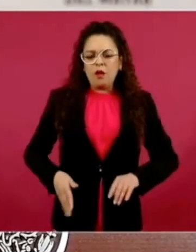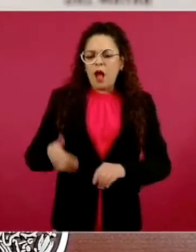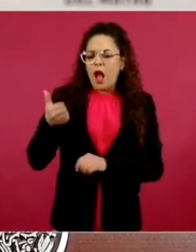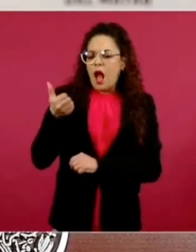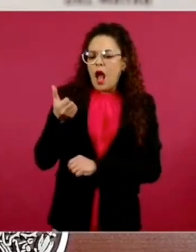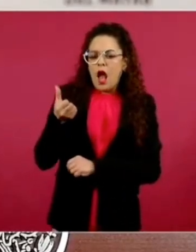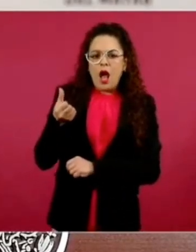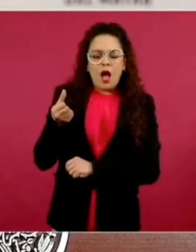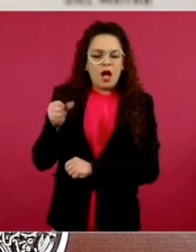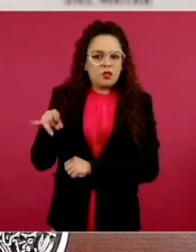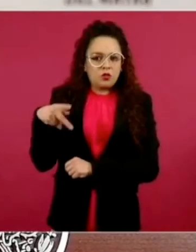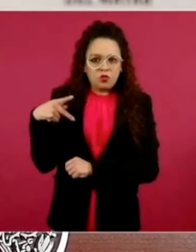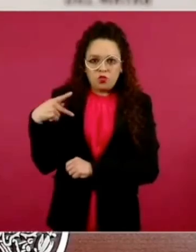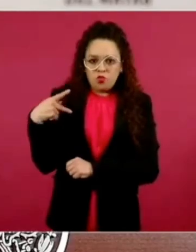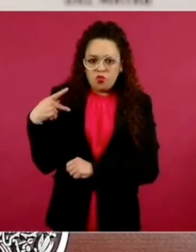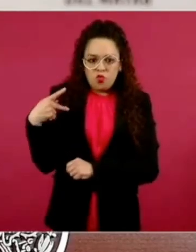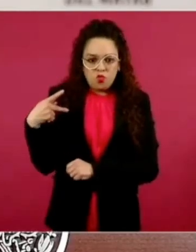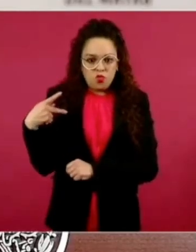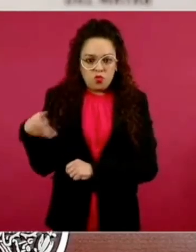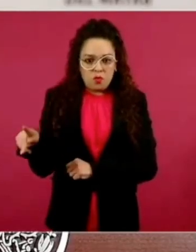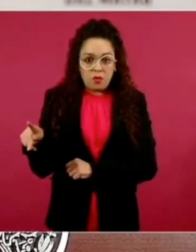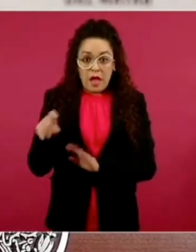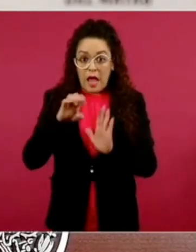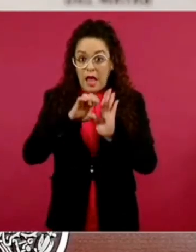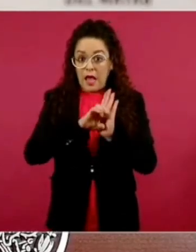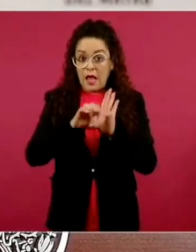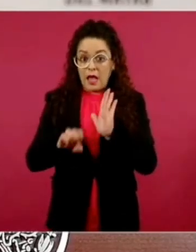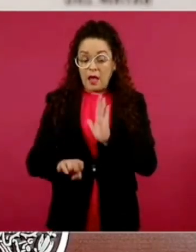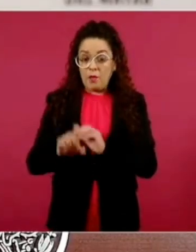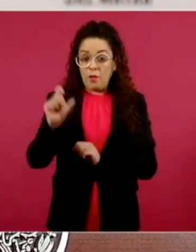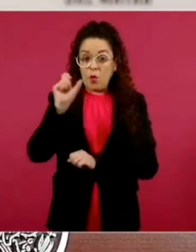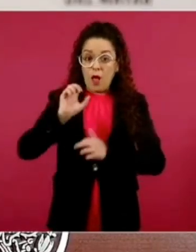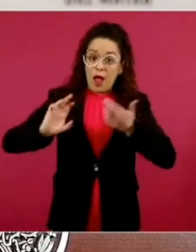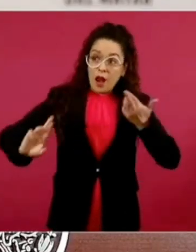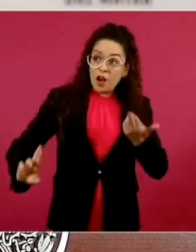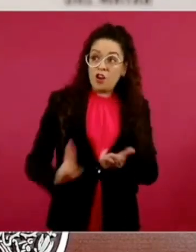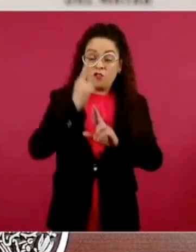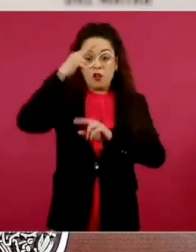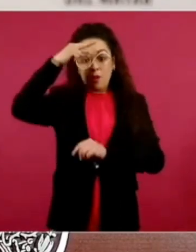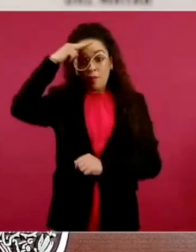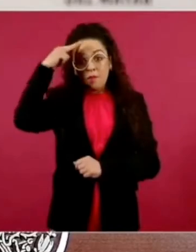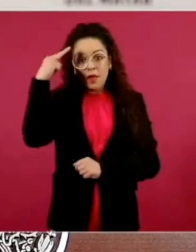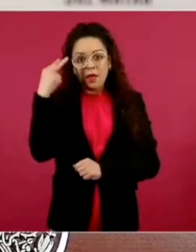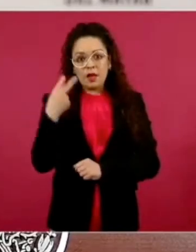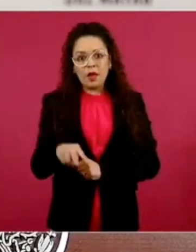como sucedería a partir de la Revolución Mexicana, en donde la justicia social